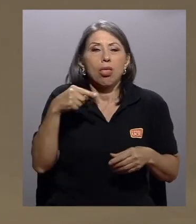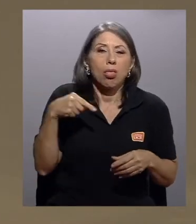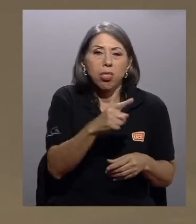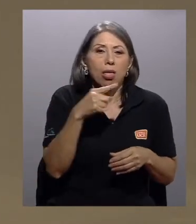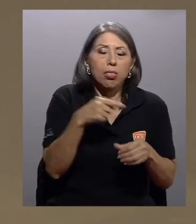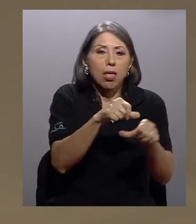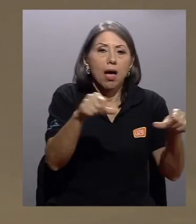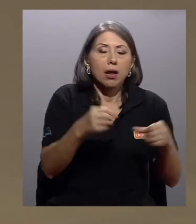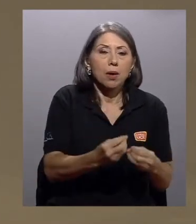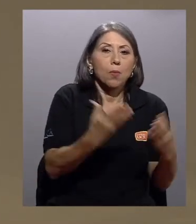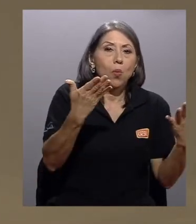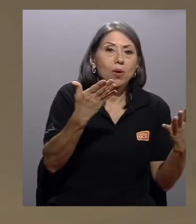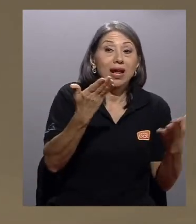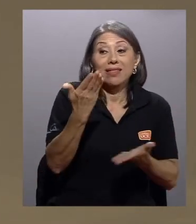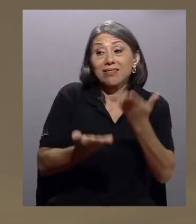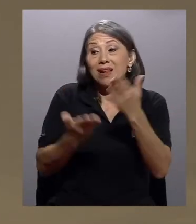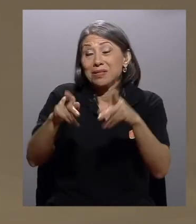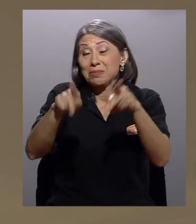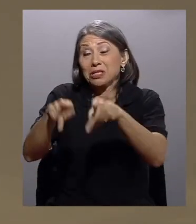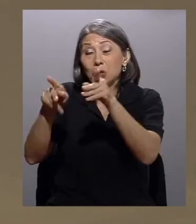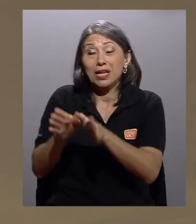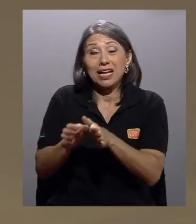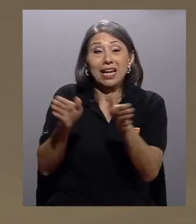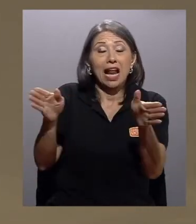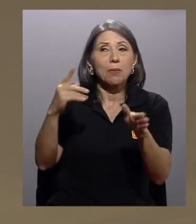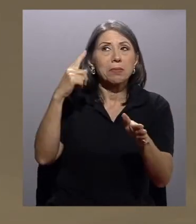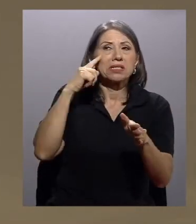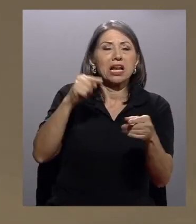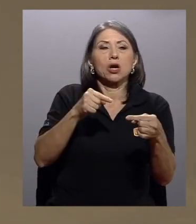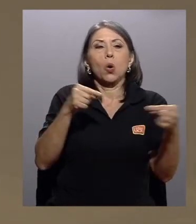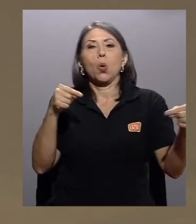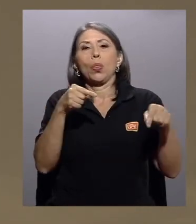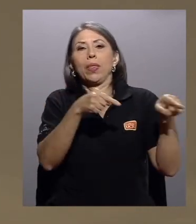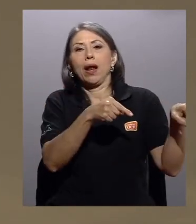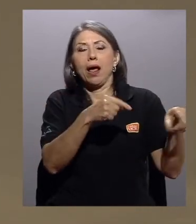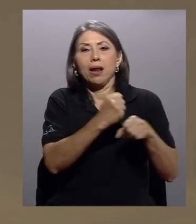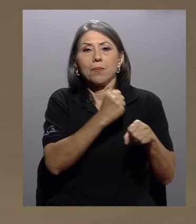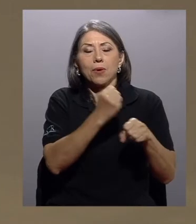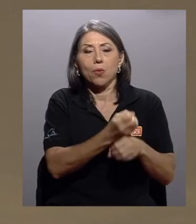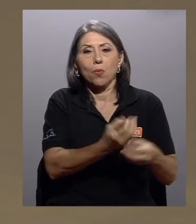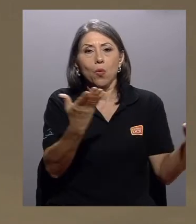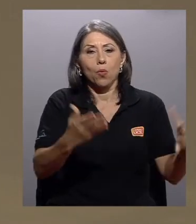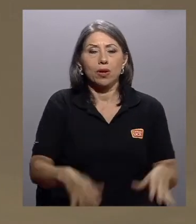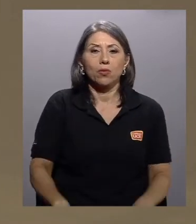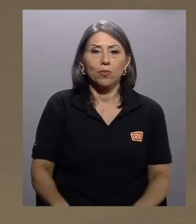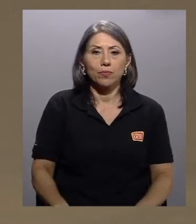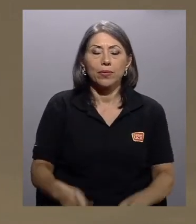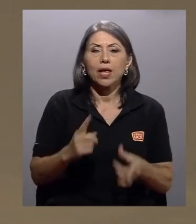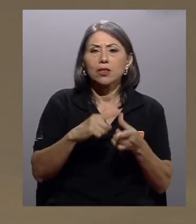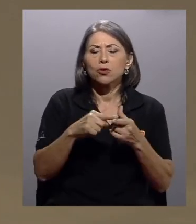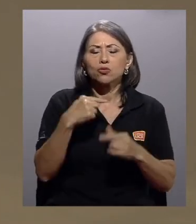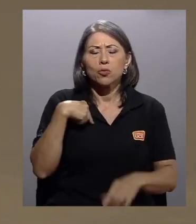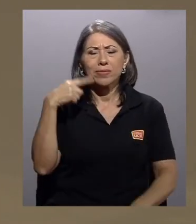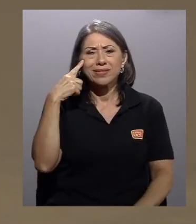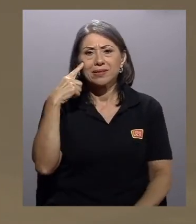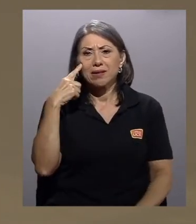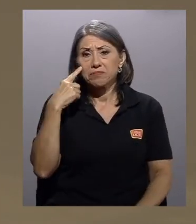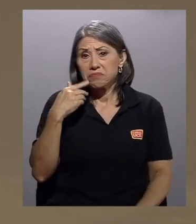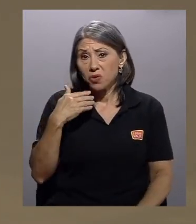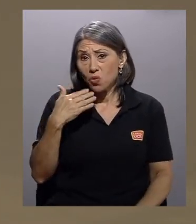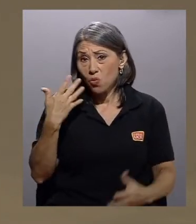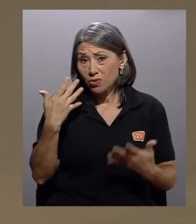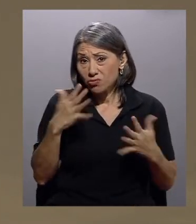Y pensando en estos escenarios, sería bueno pensar, ¿será posible que posterior a